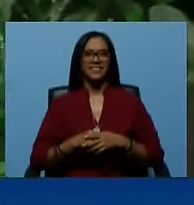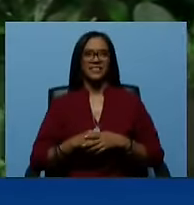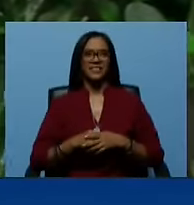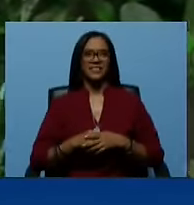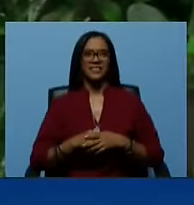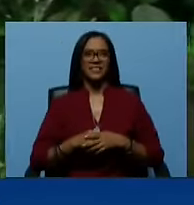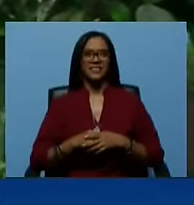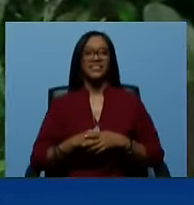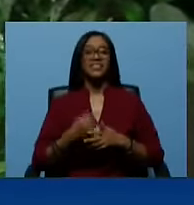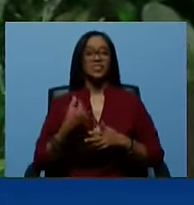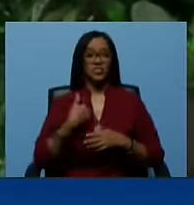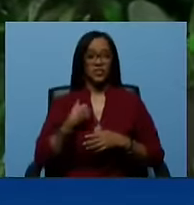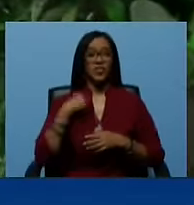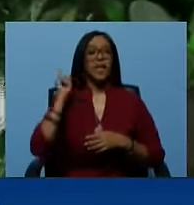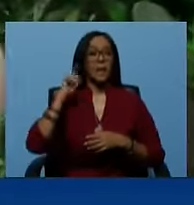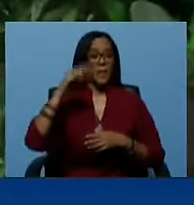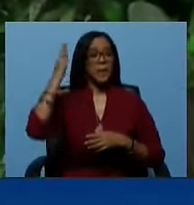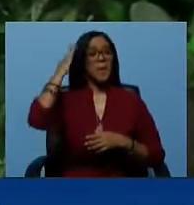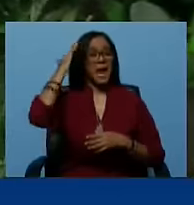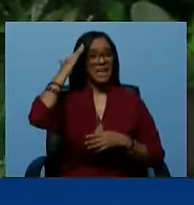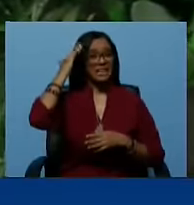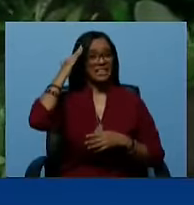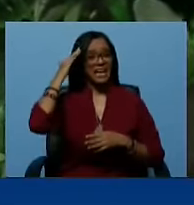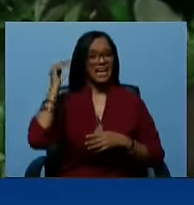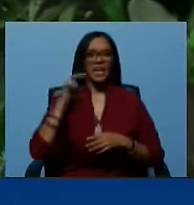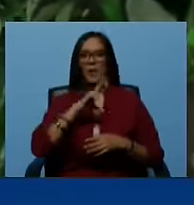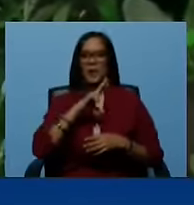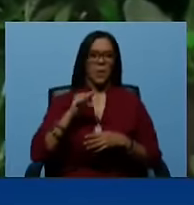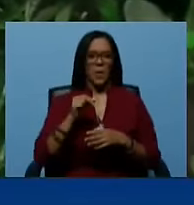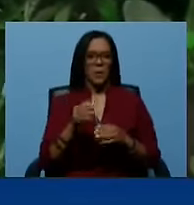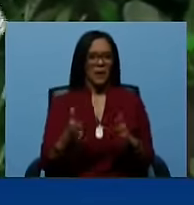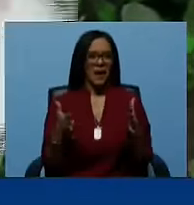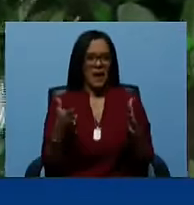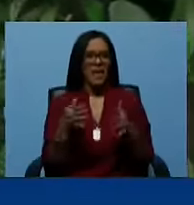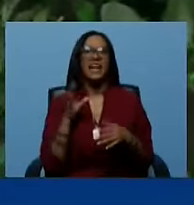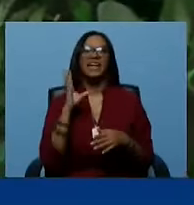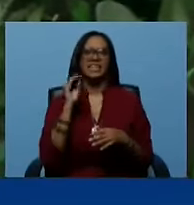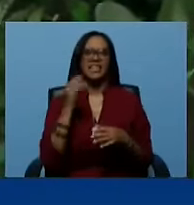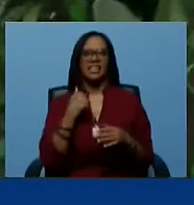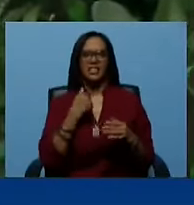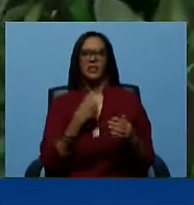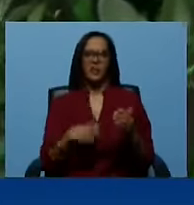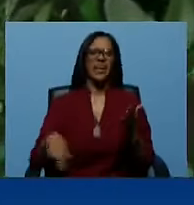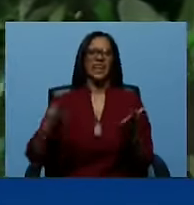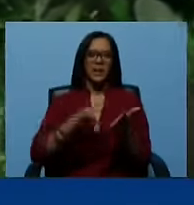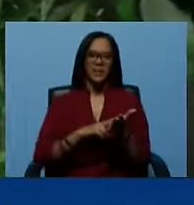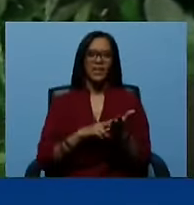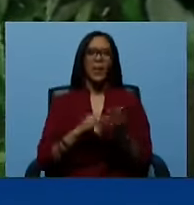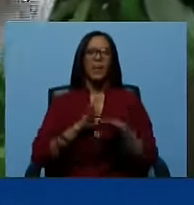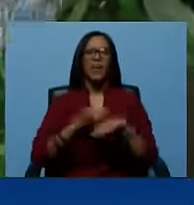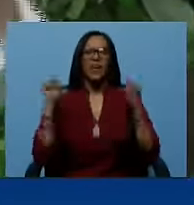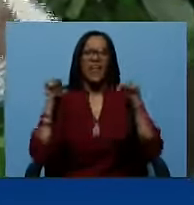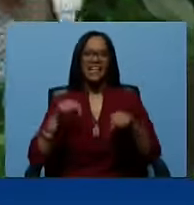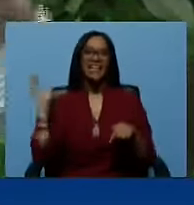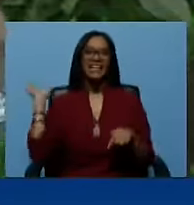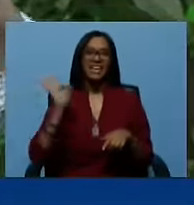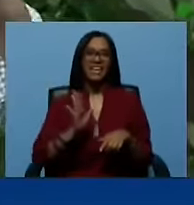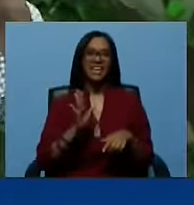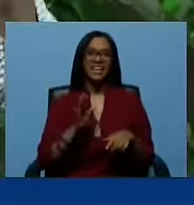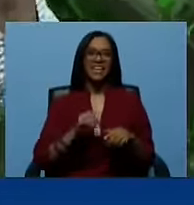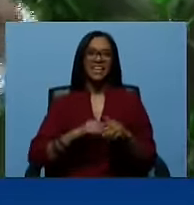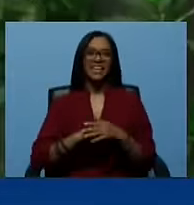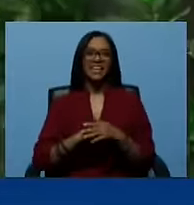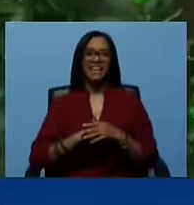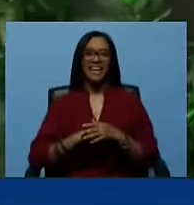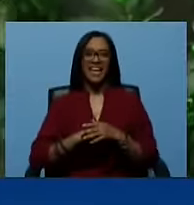Yo me la sé también, ¿oíste? No me la van a ganar. Digan lo que quieren y yo les repico. Porque aquí llegó